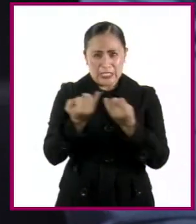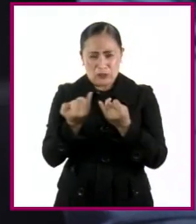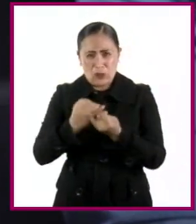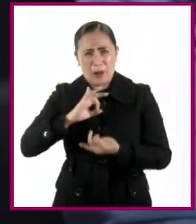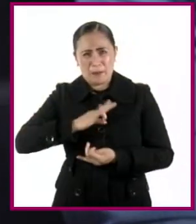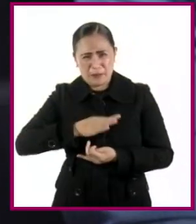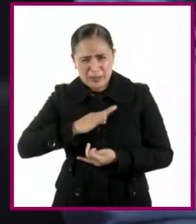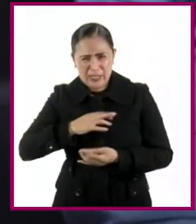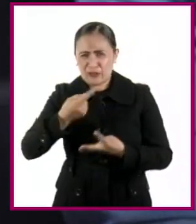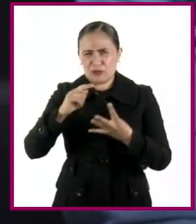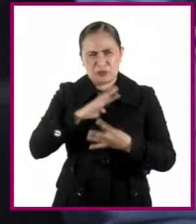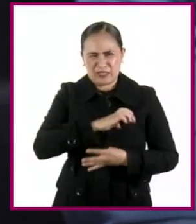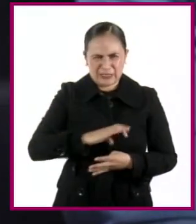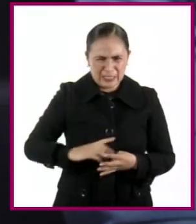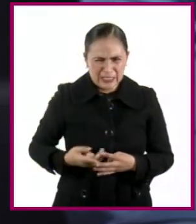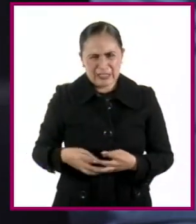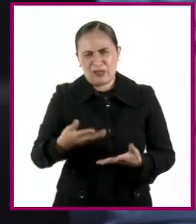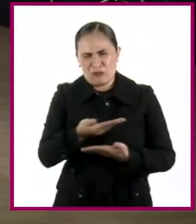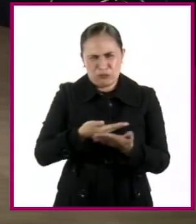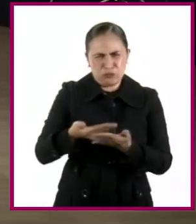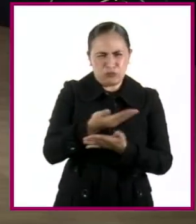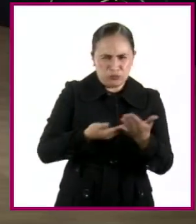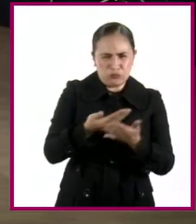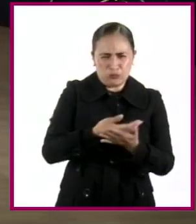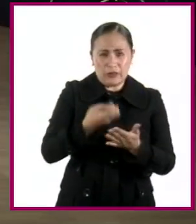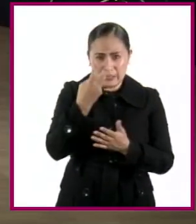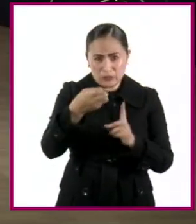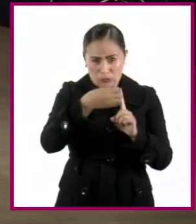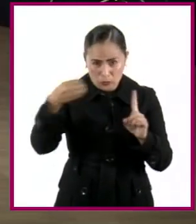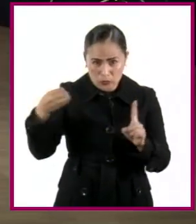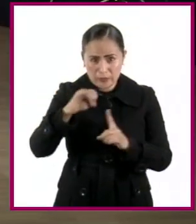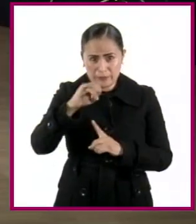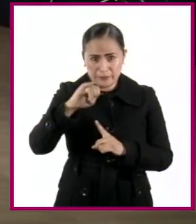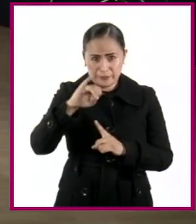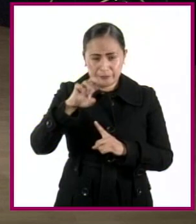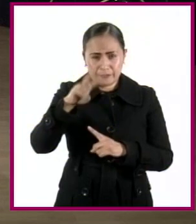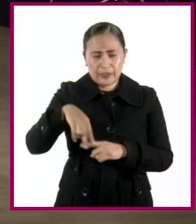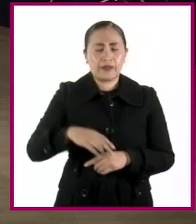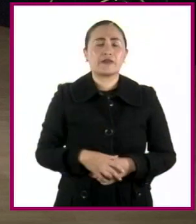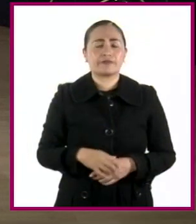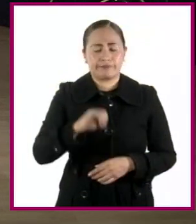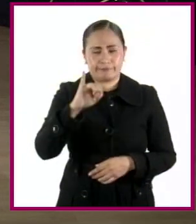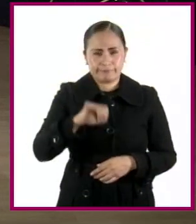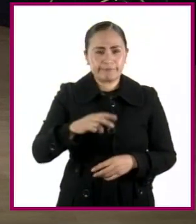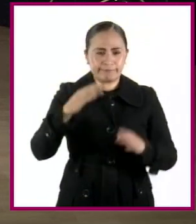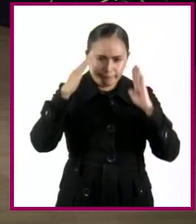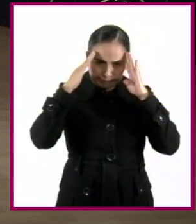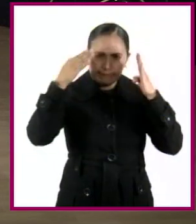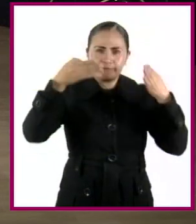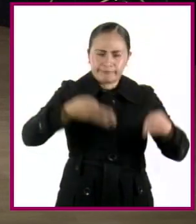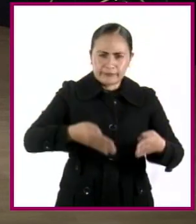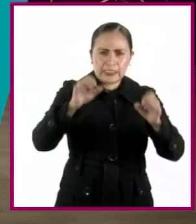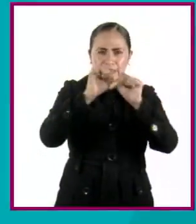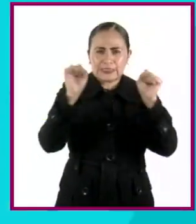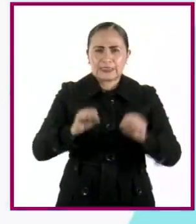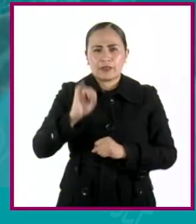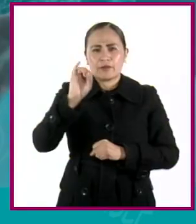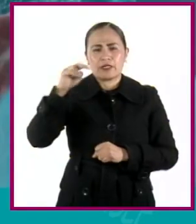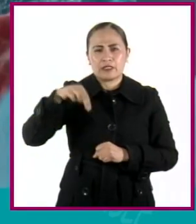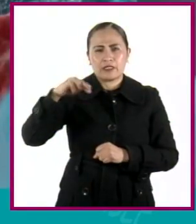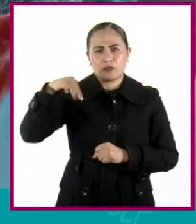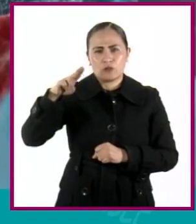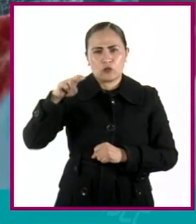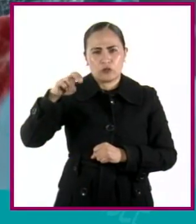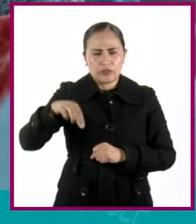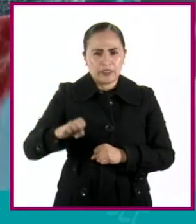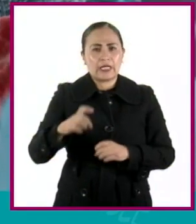invasores y su interacción. ¿Verdad, Hipatia? En efecto, es un enfoque que se utiliza para estudiar el sistema inmune.